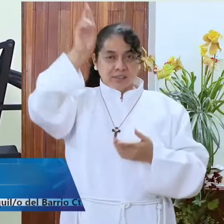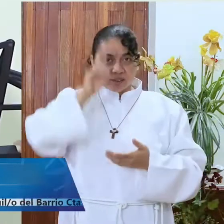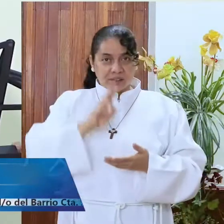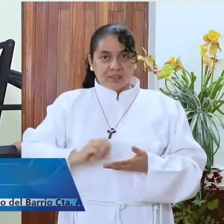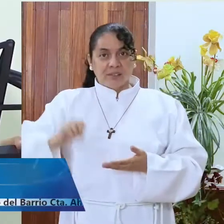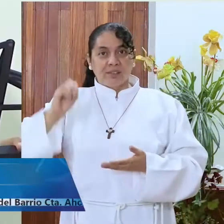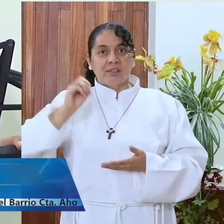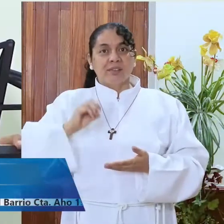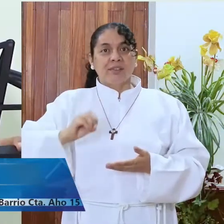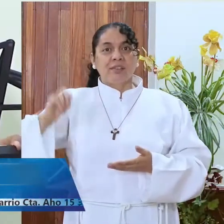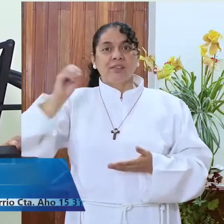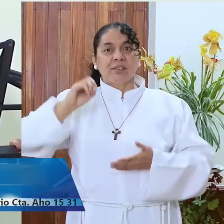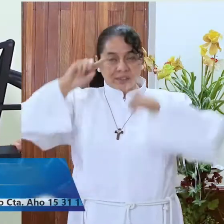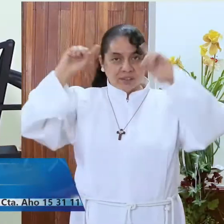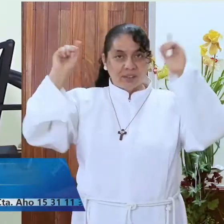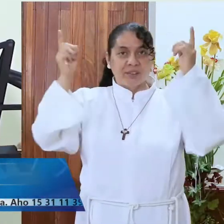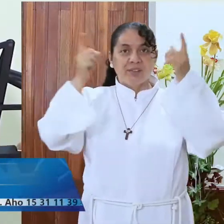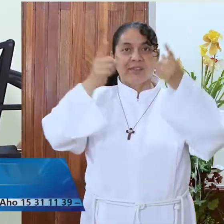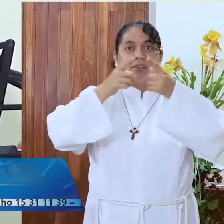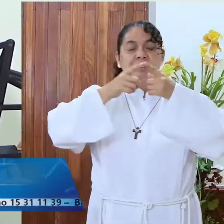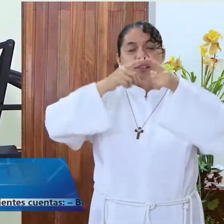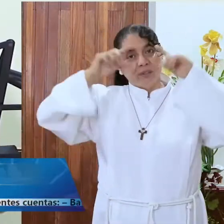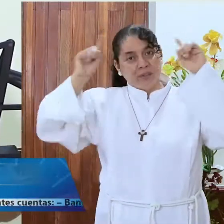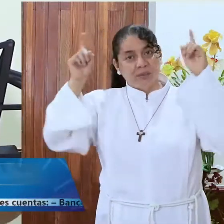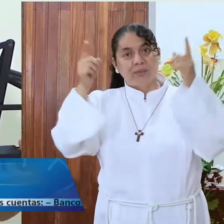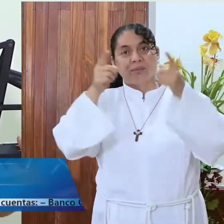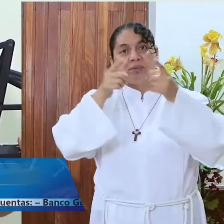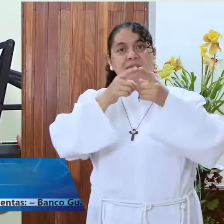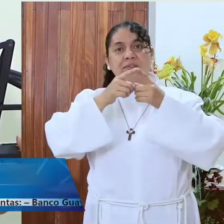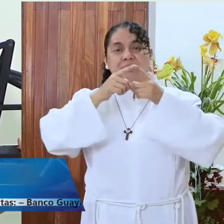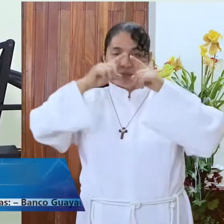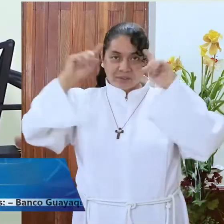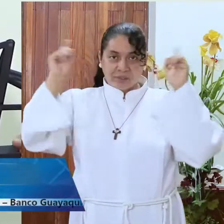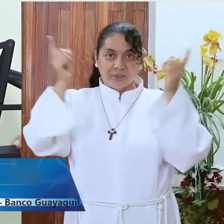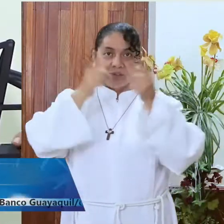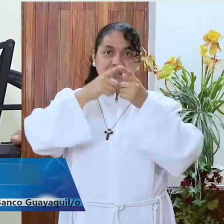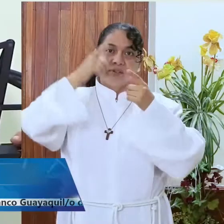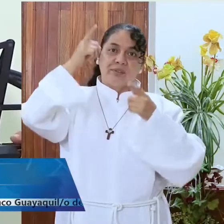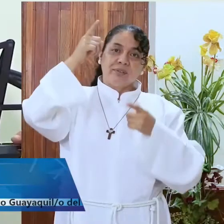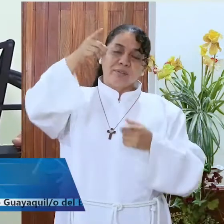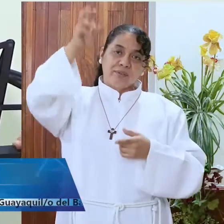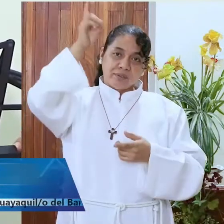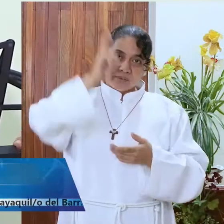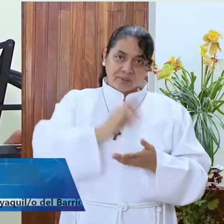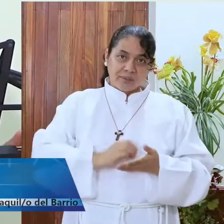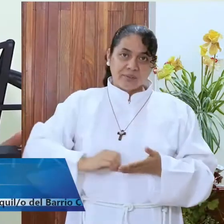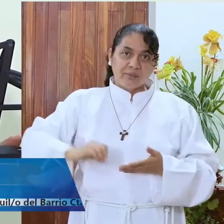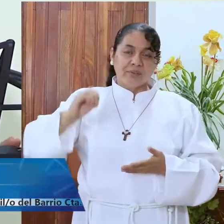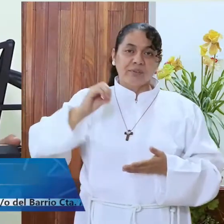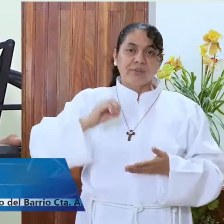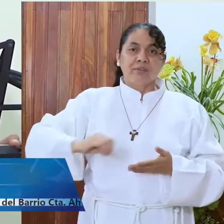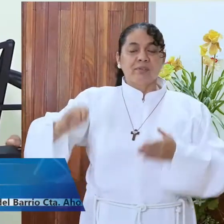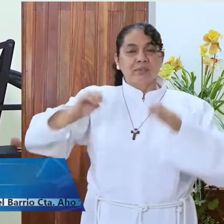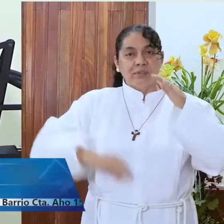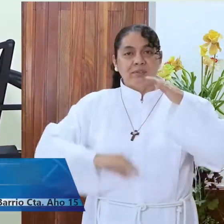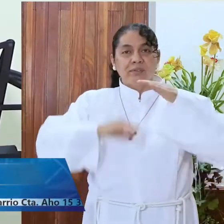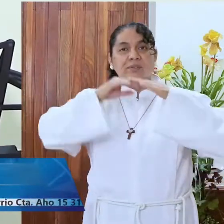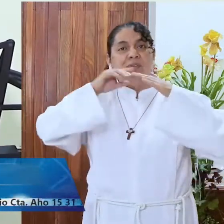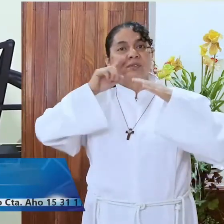pues el señor 2 santo es el señor